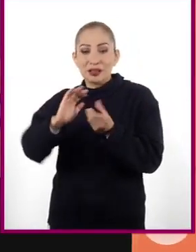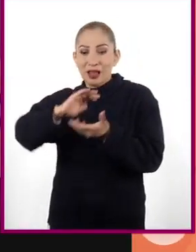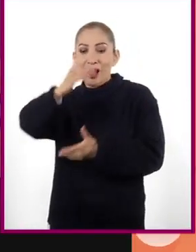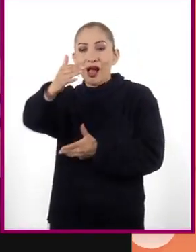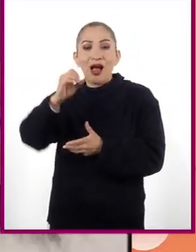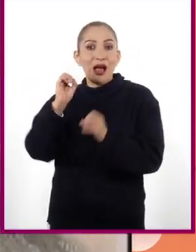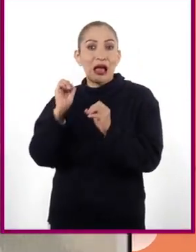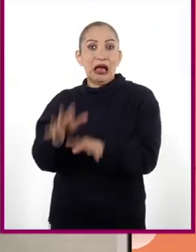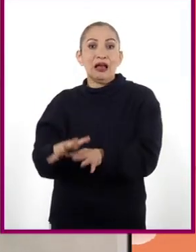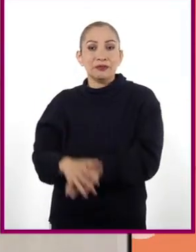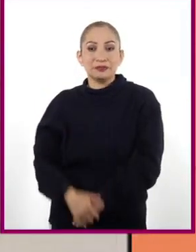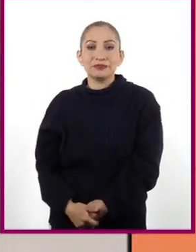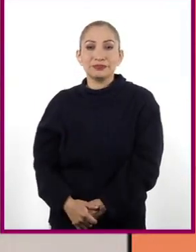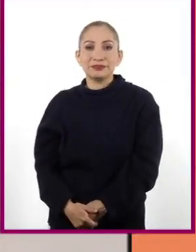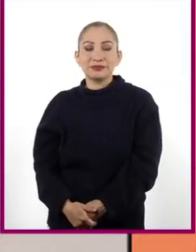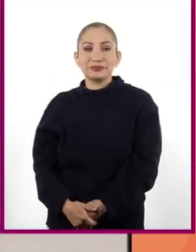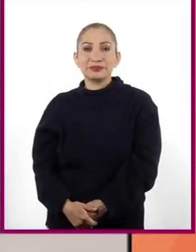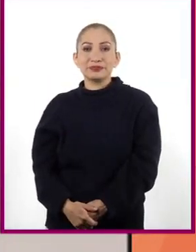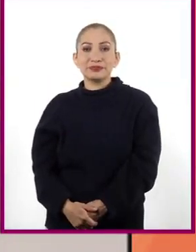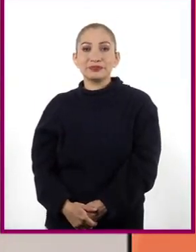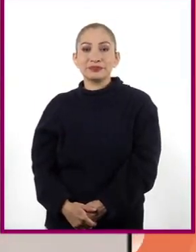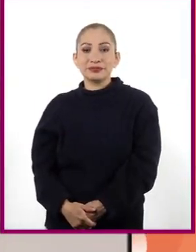abierta.